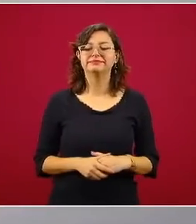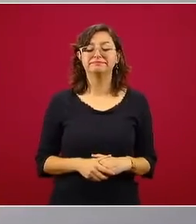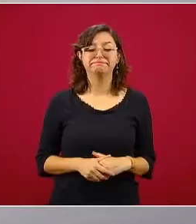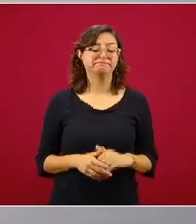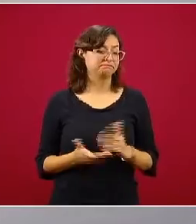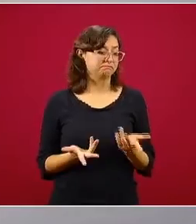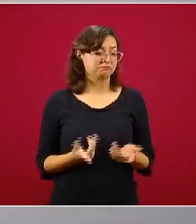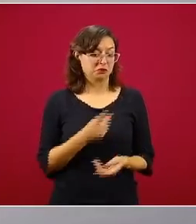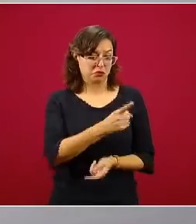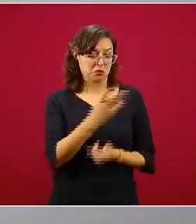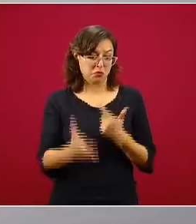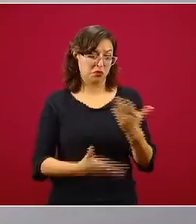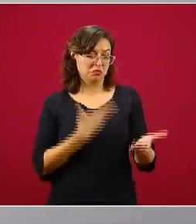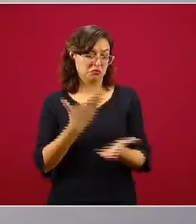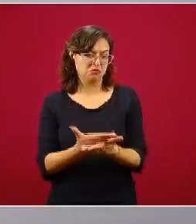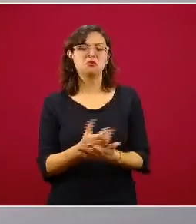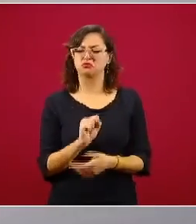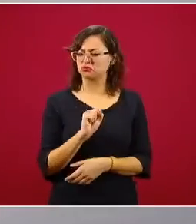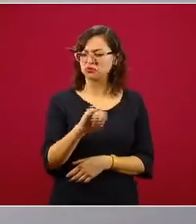preguntando, planteando,